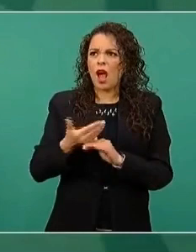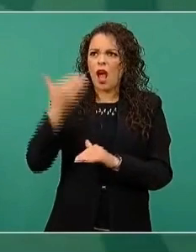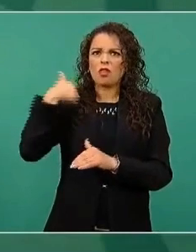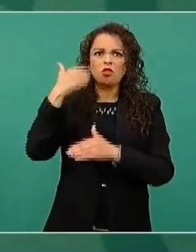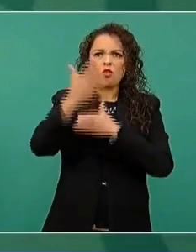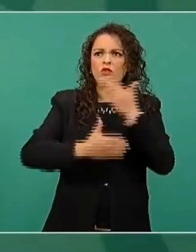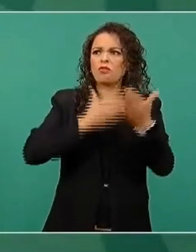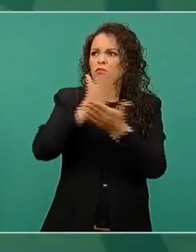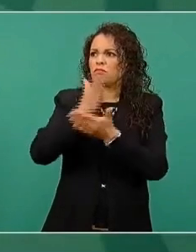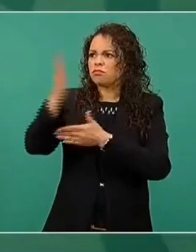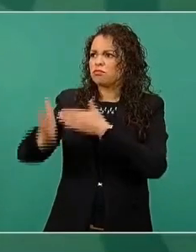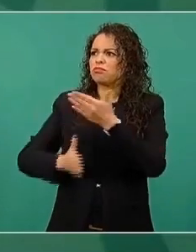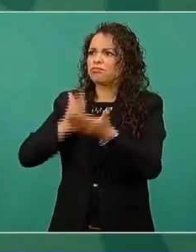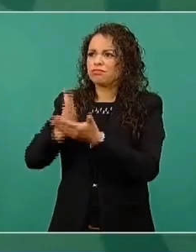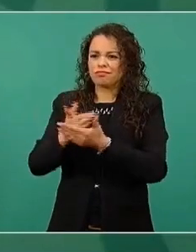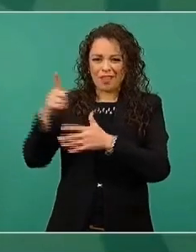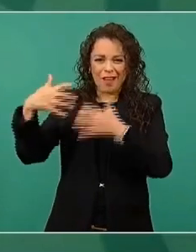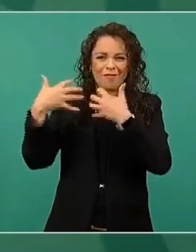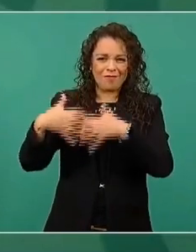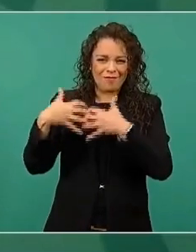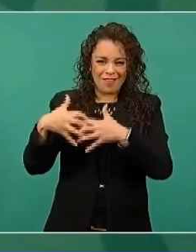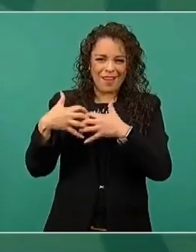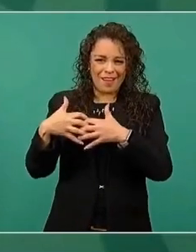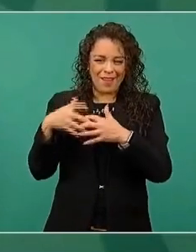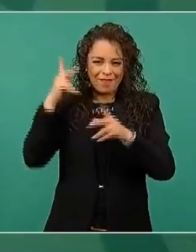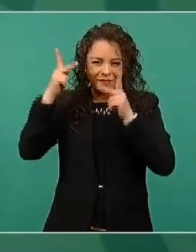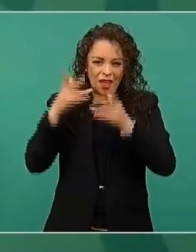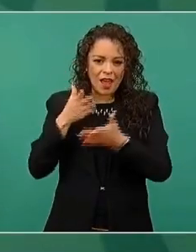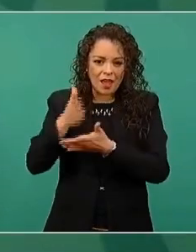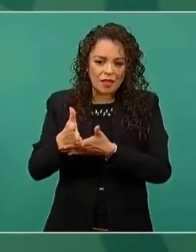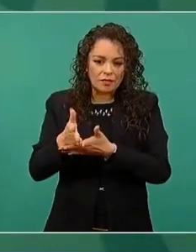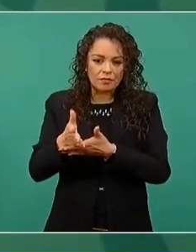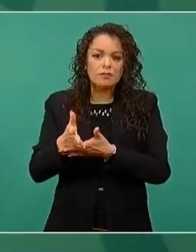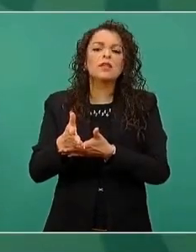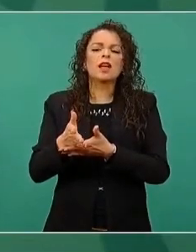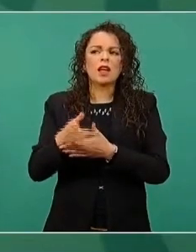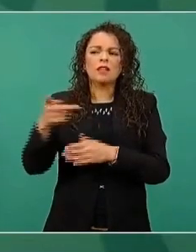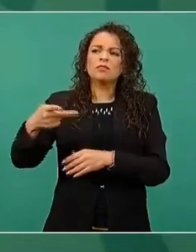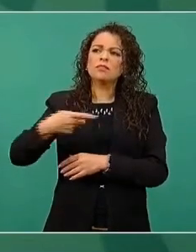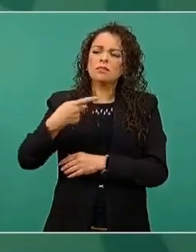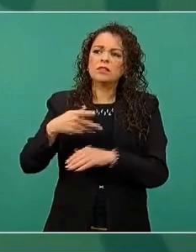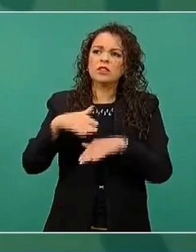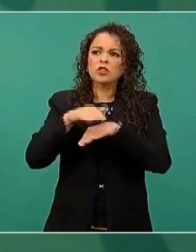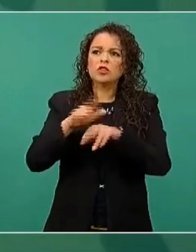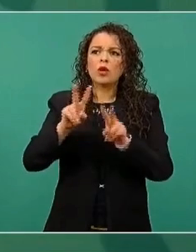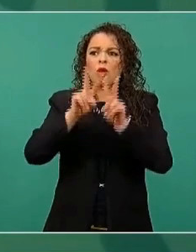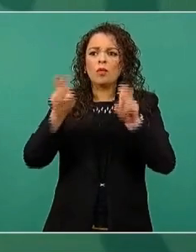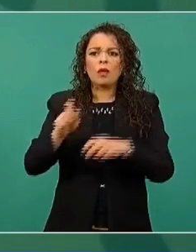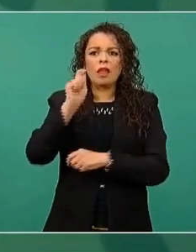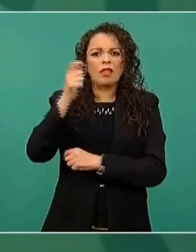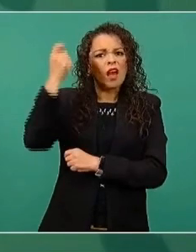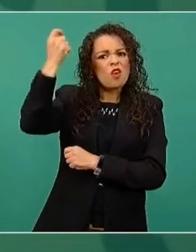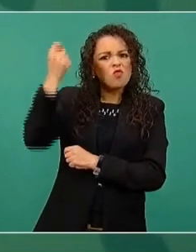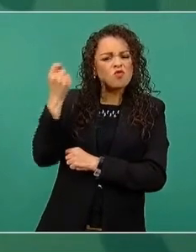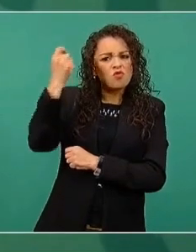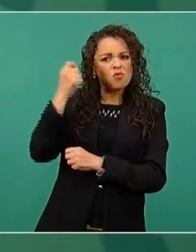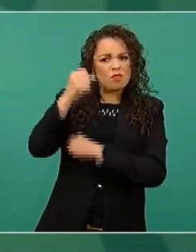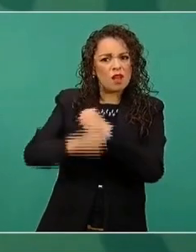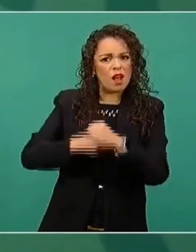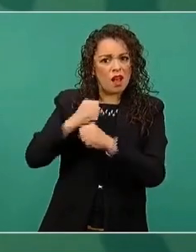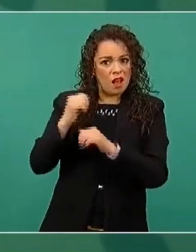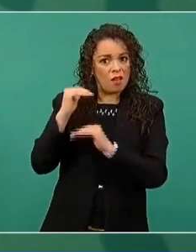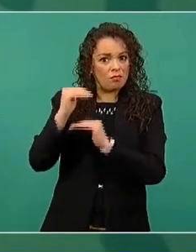lo de la edad de jubilación, decirles que no se va a modificar la edad jubilatoria en